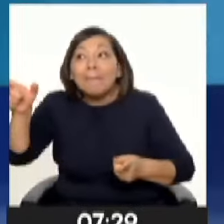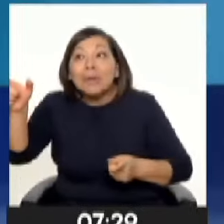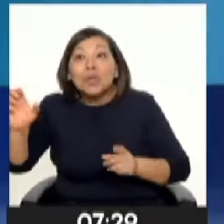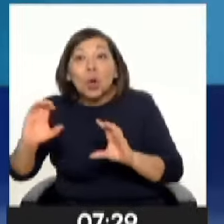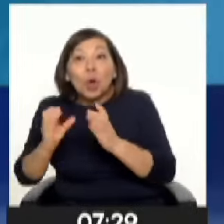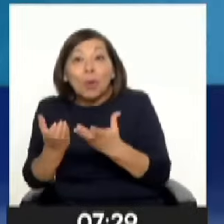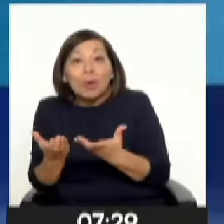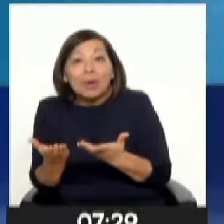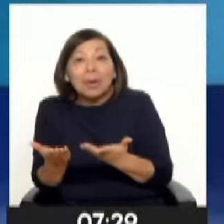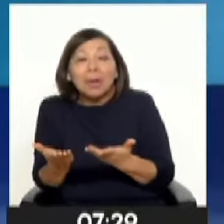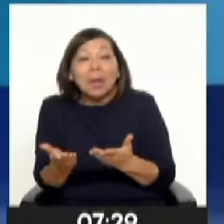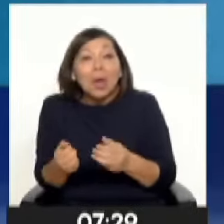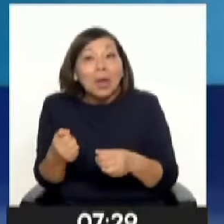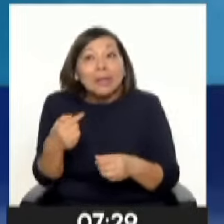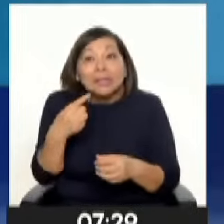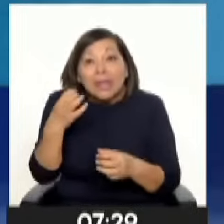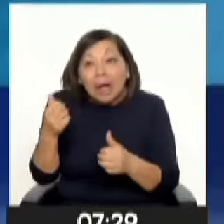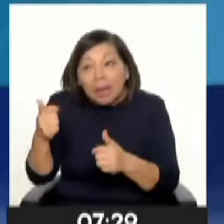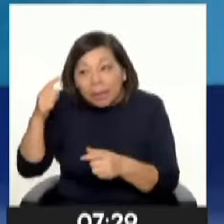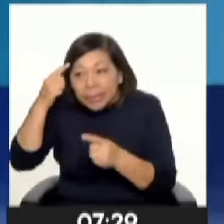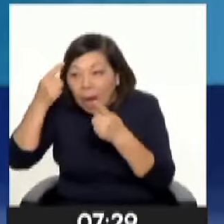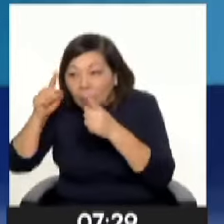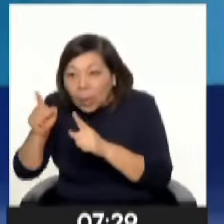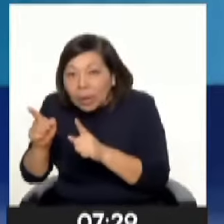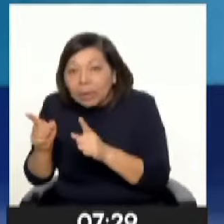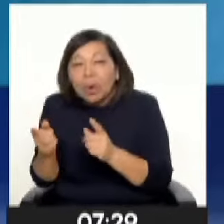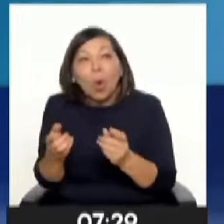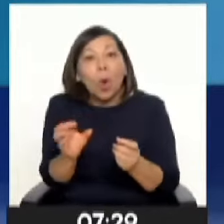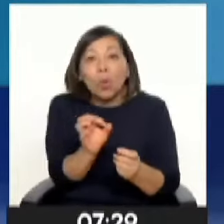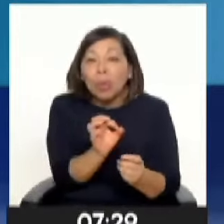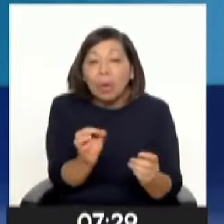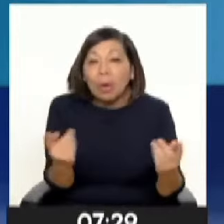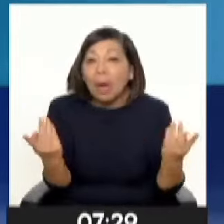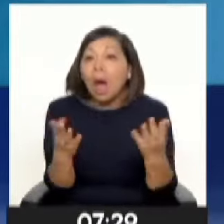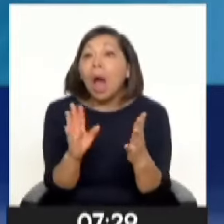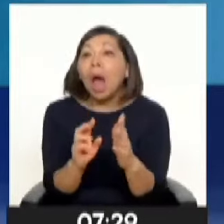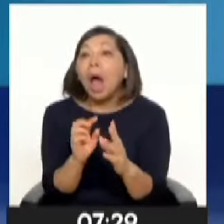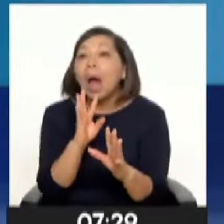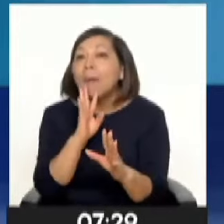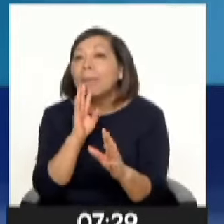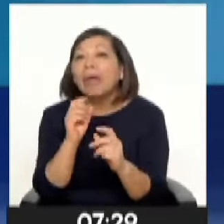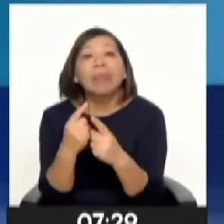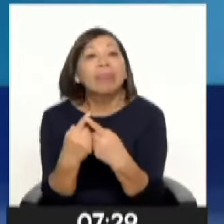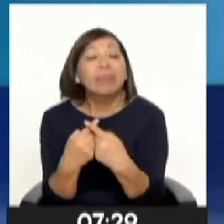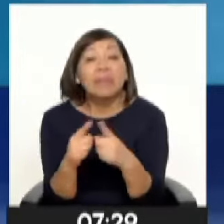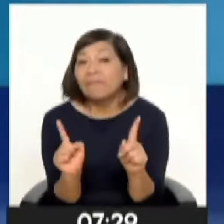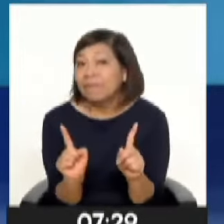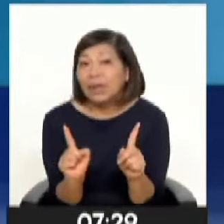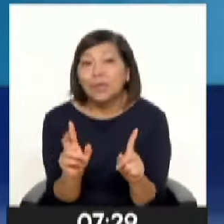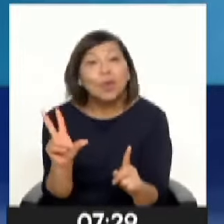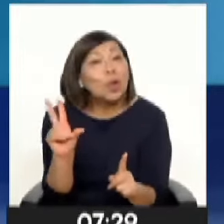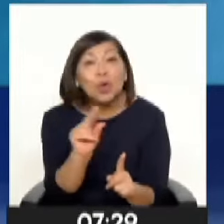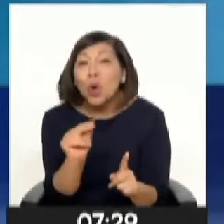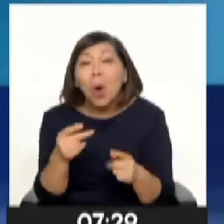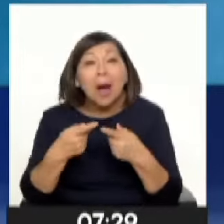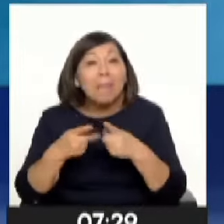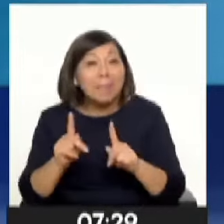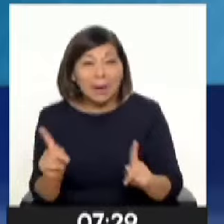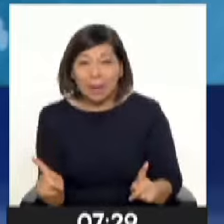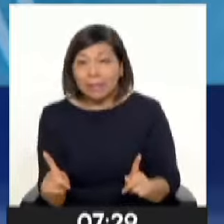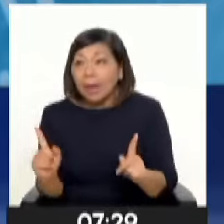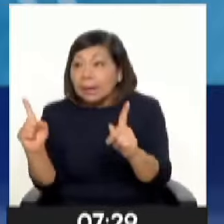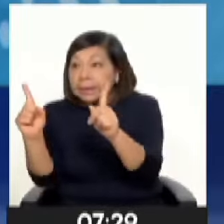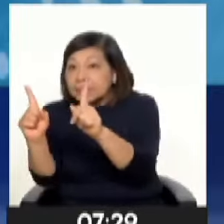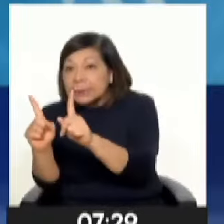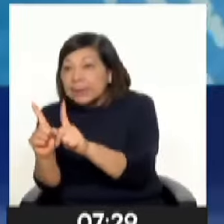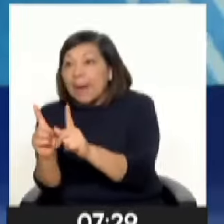que están en pro y en contra tratan esto con expertos en una manera distinta, no pública, y